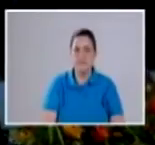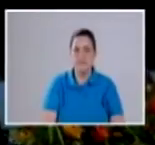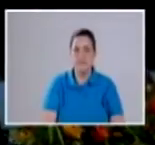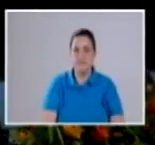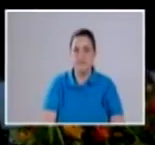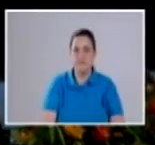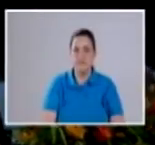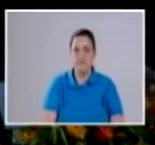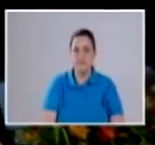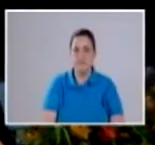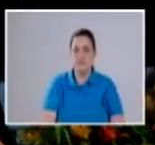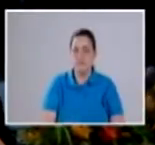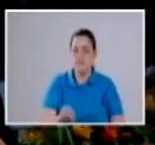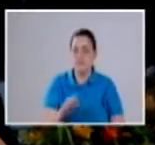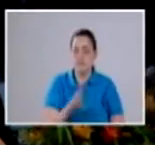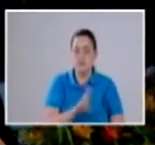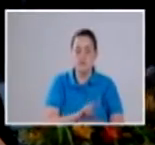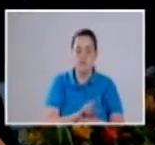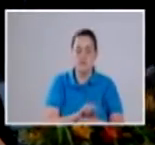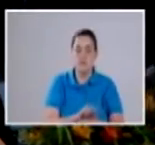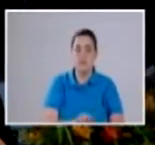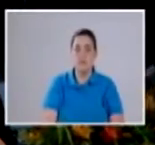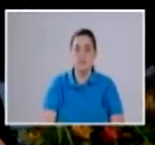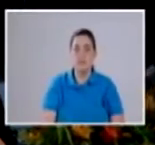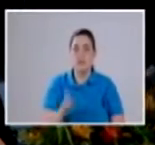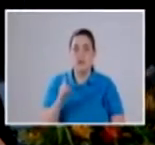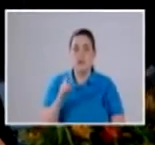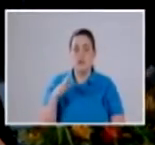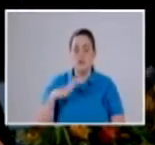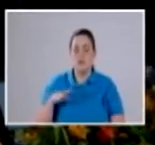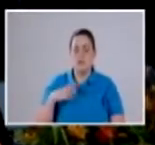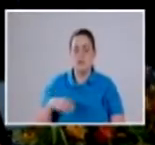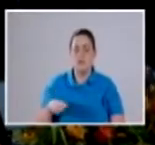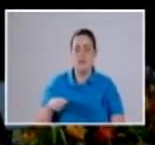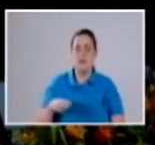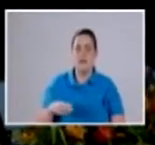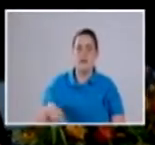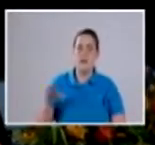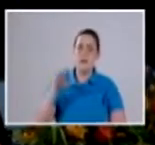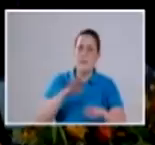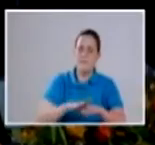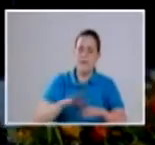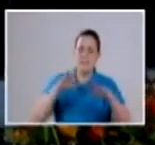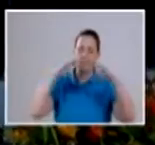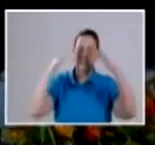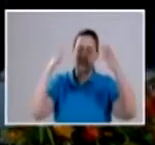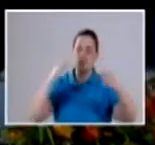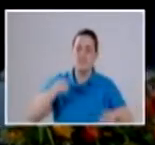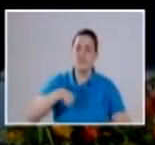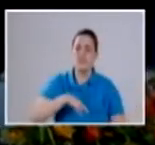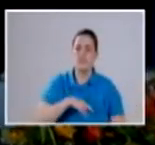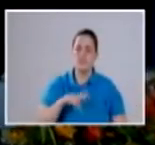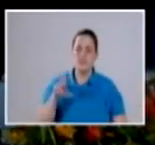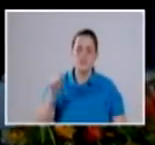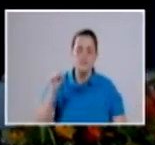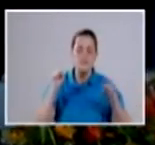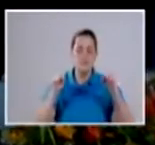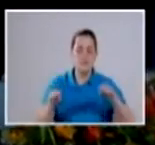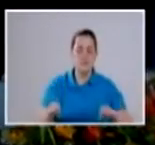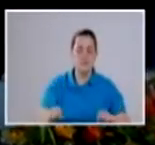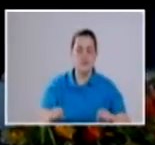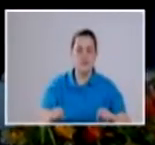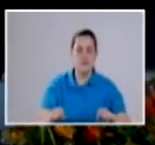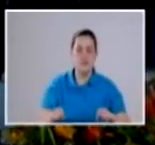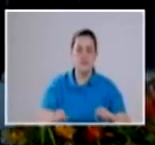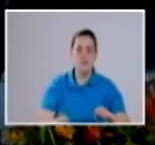no permites una prueba mayor de la que podamos soportar. Tú nos das las fuerzas, tú permites la prueba y con ella